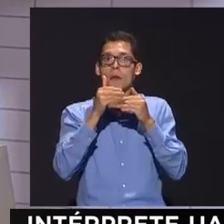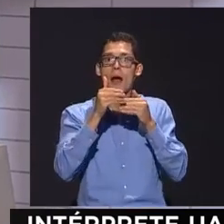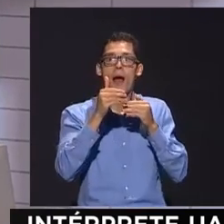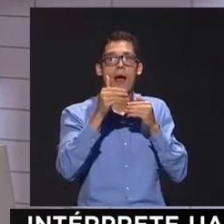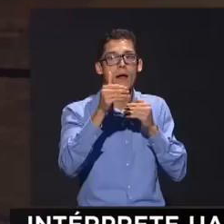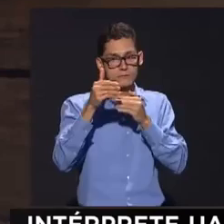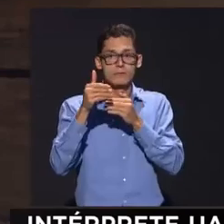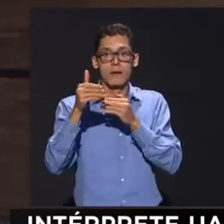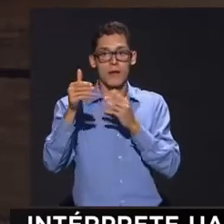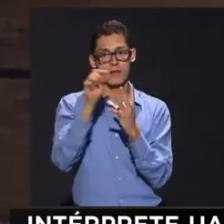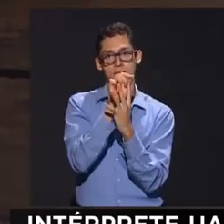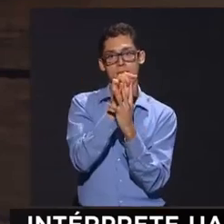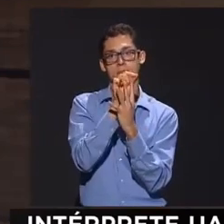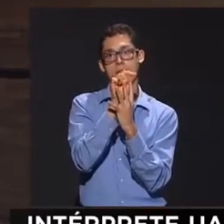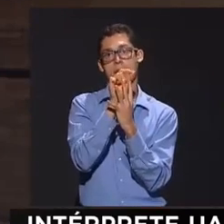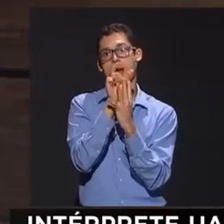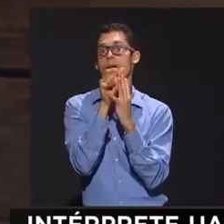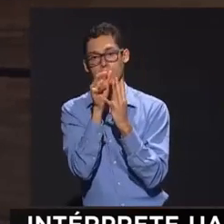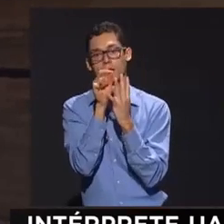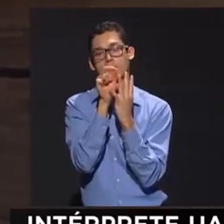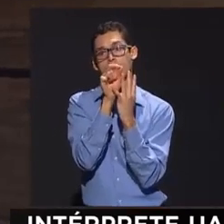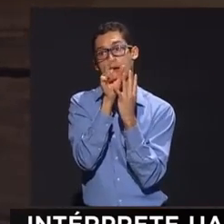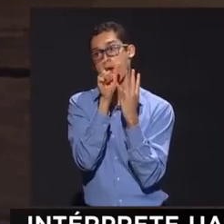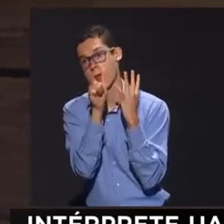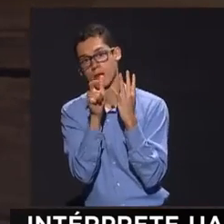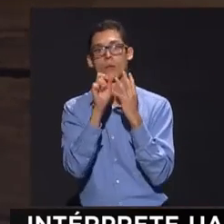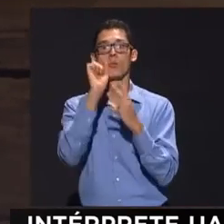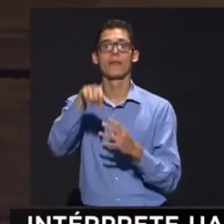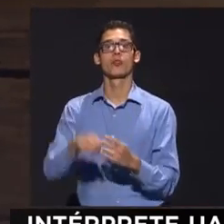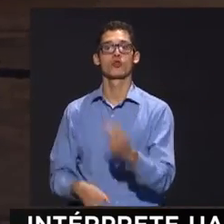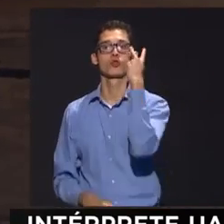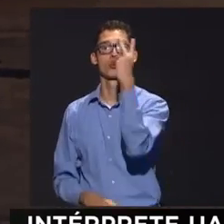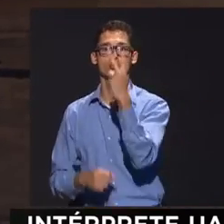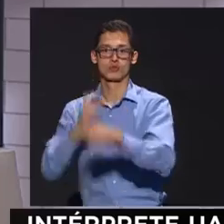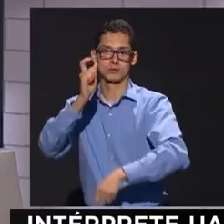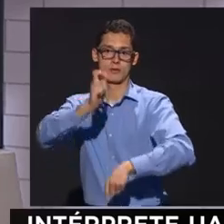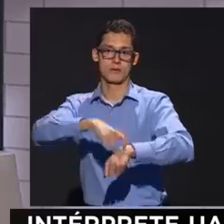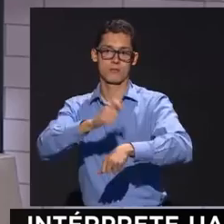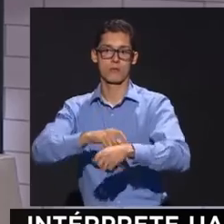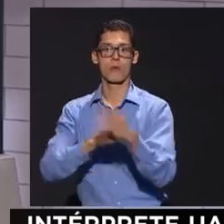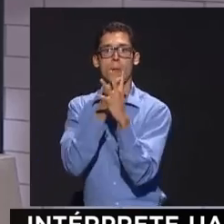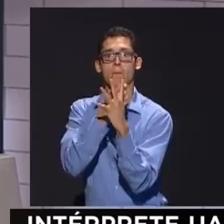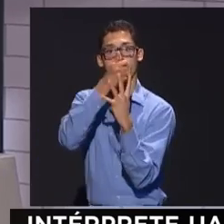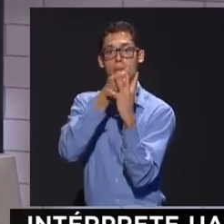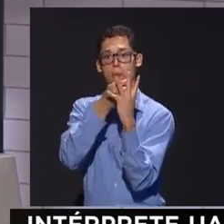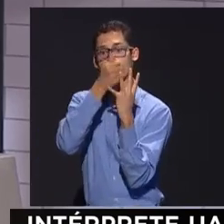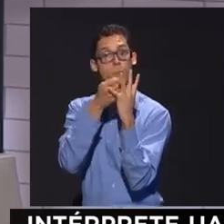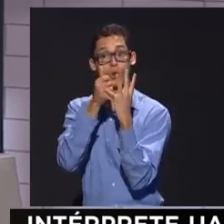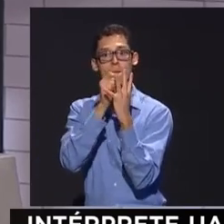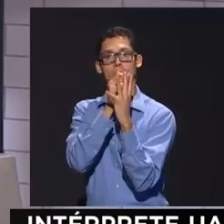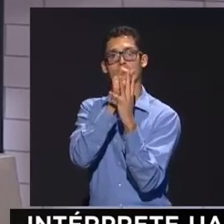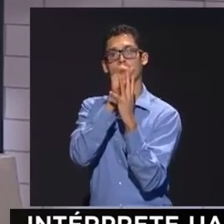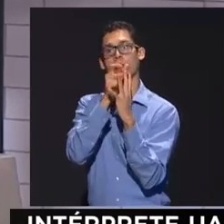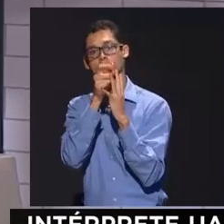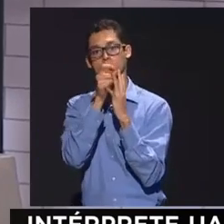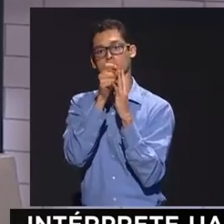y ahí me doy cuenta que ya la puede usar la puedo usar para que dure 200 pero sí quiero que dure 4 entonces ya